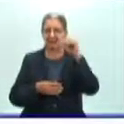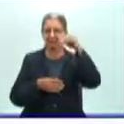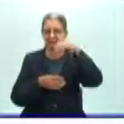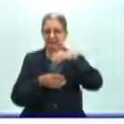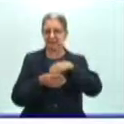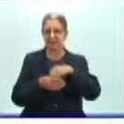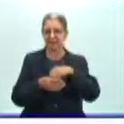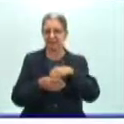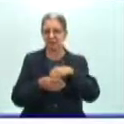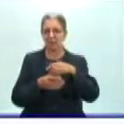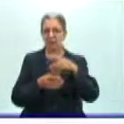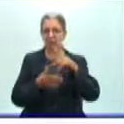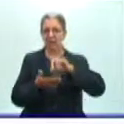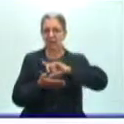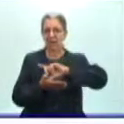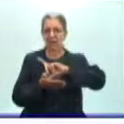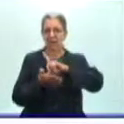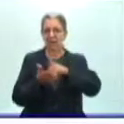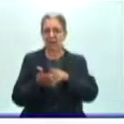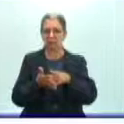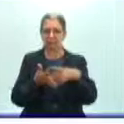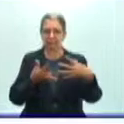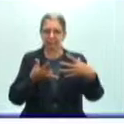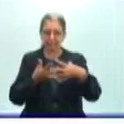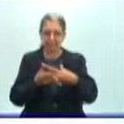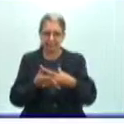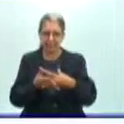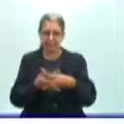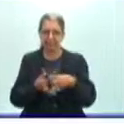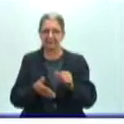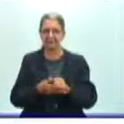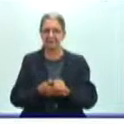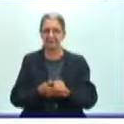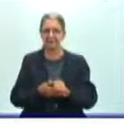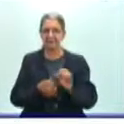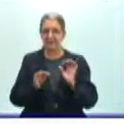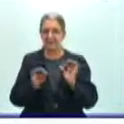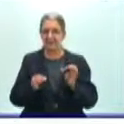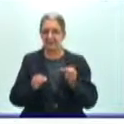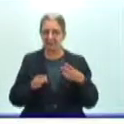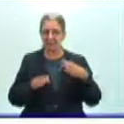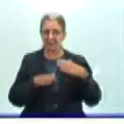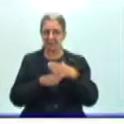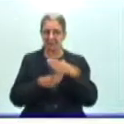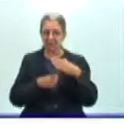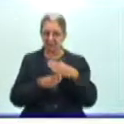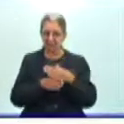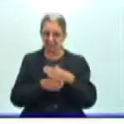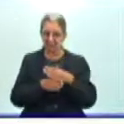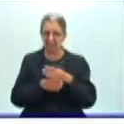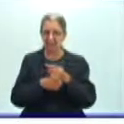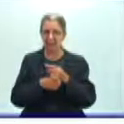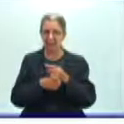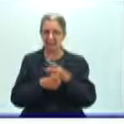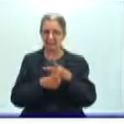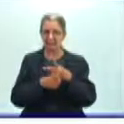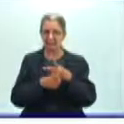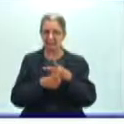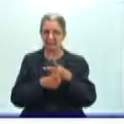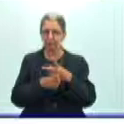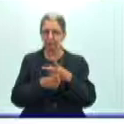su arco correspondiente. El ángulo inscrito siempre va a ser la mitad de la amplitud de su